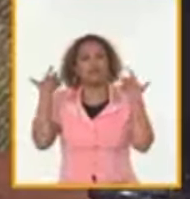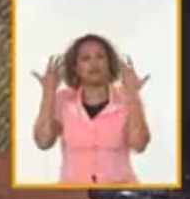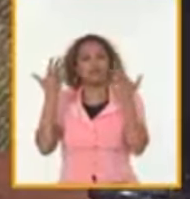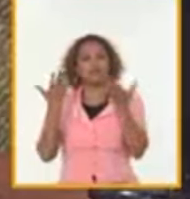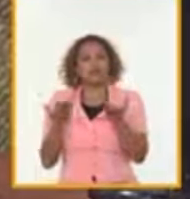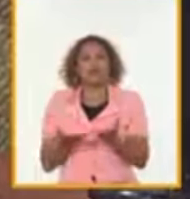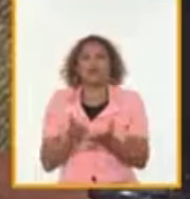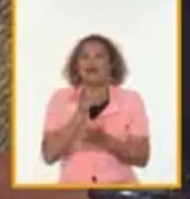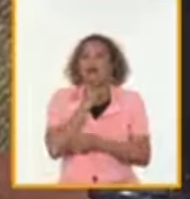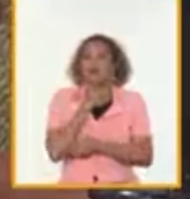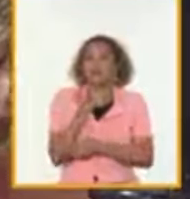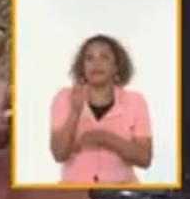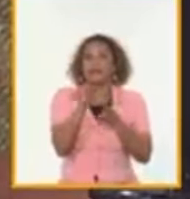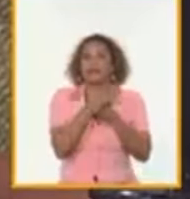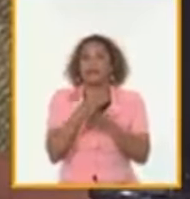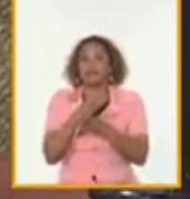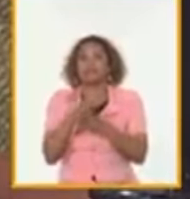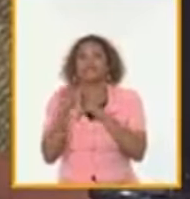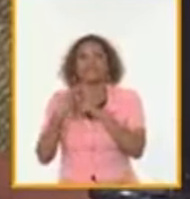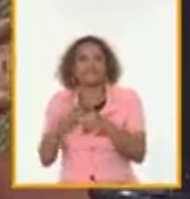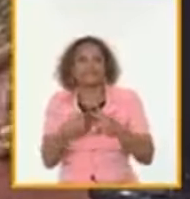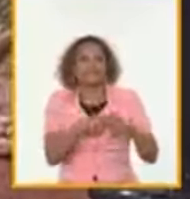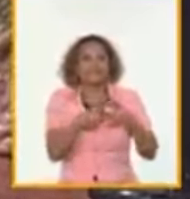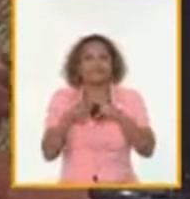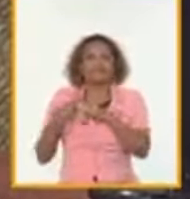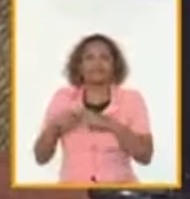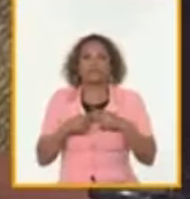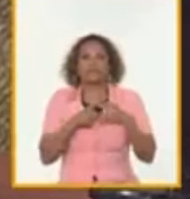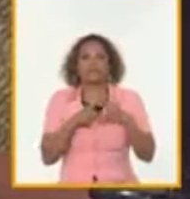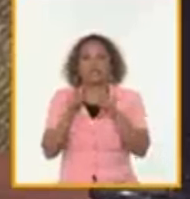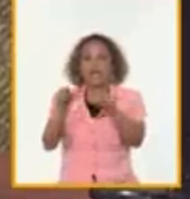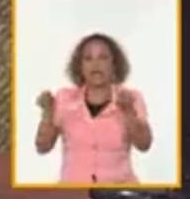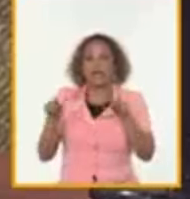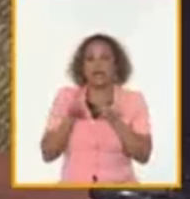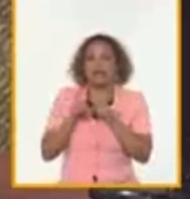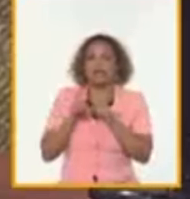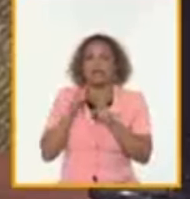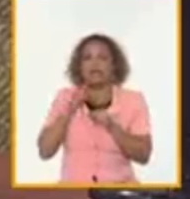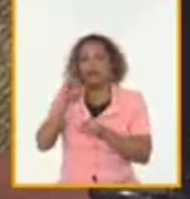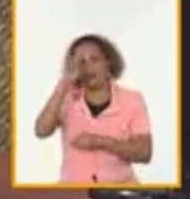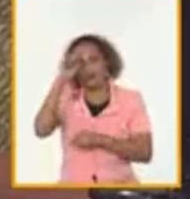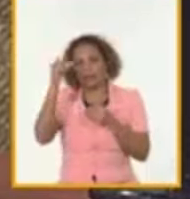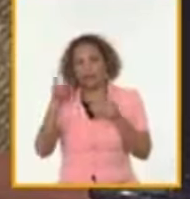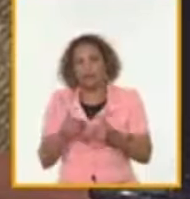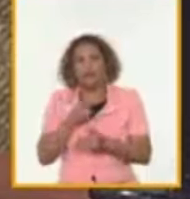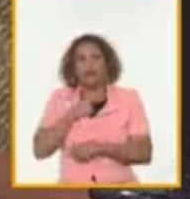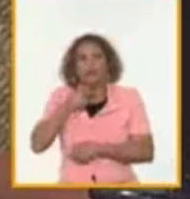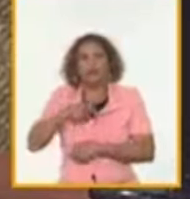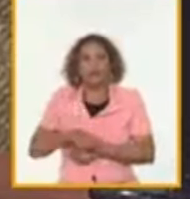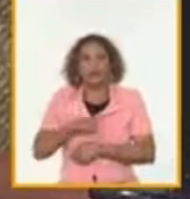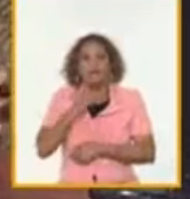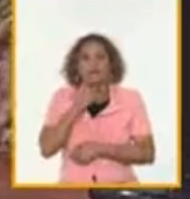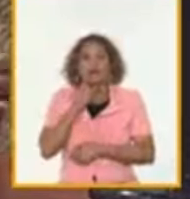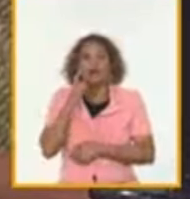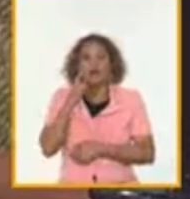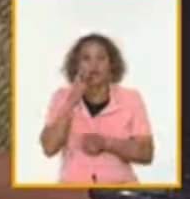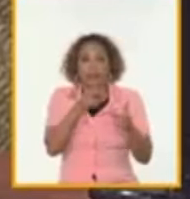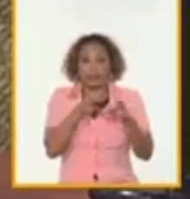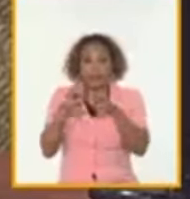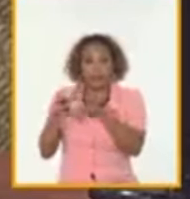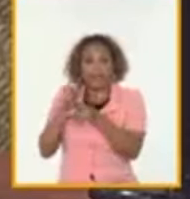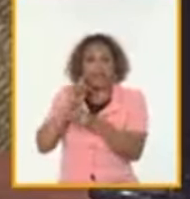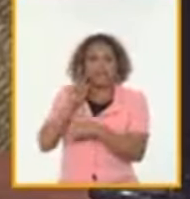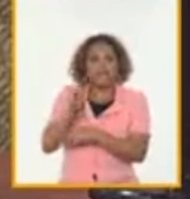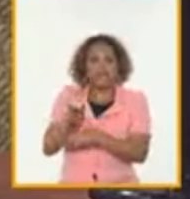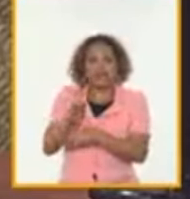diferenciadamente haciendo recuperando eh áreas del sector de la salud ahí mismo en el audiovisual se veía algunos lugares del